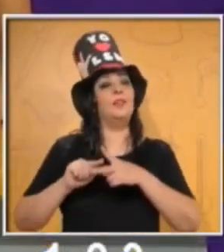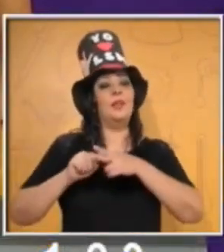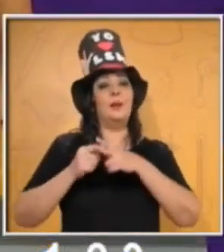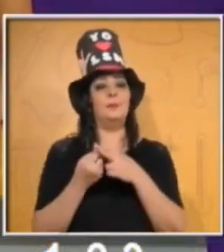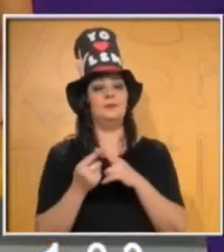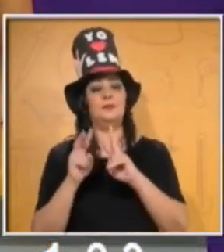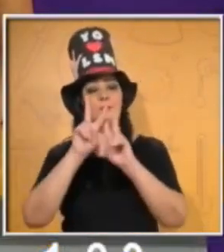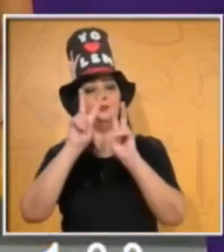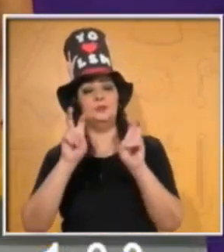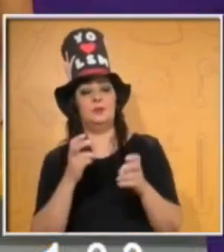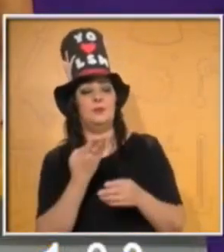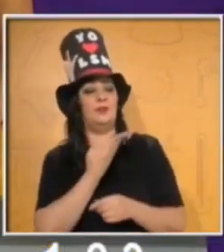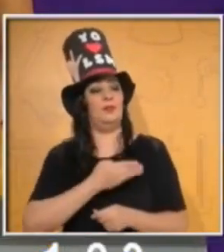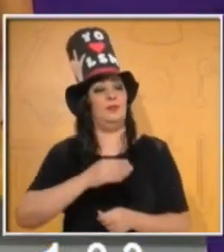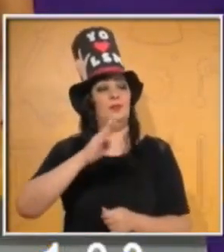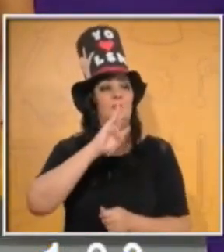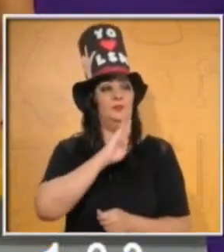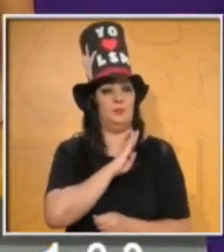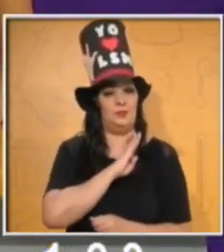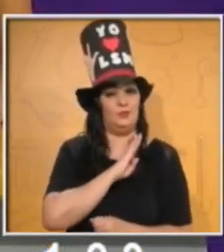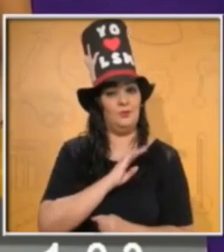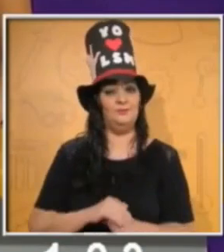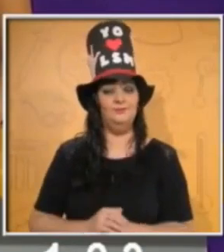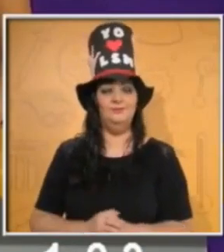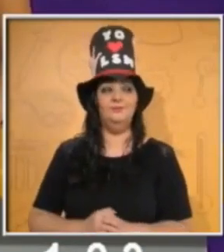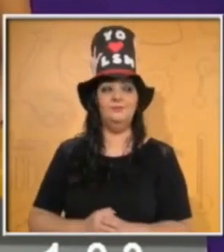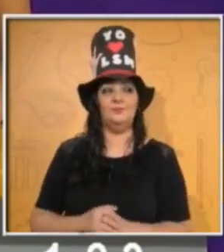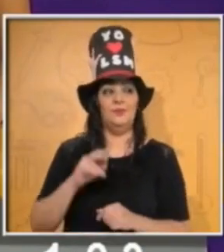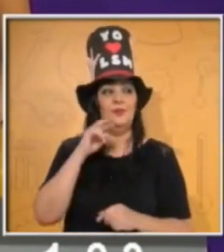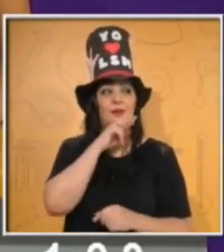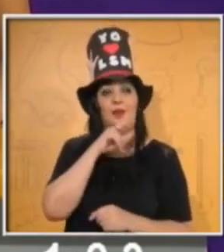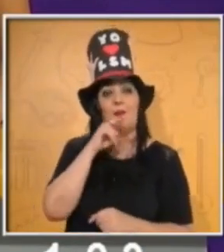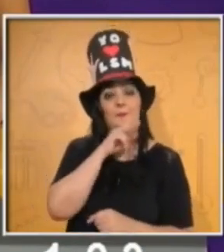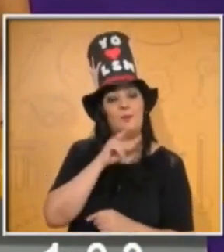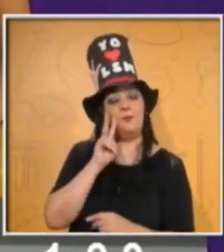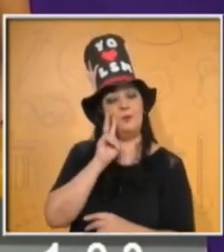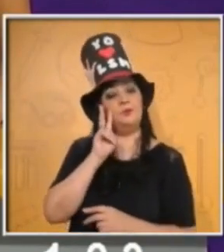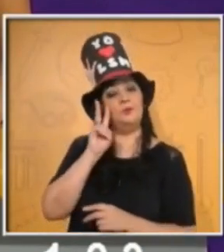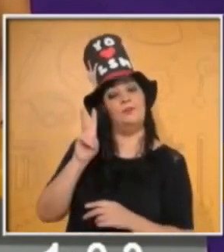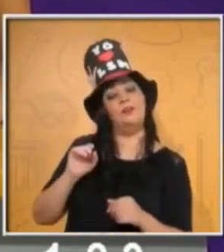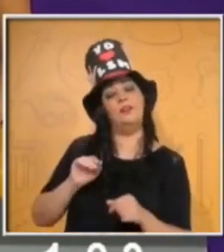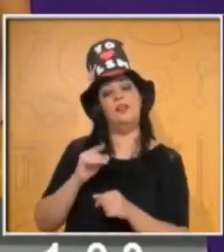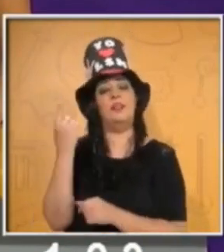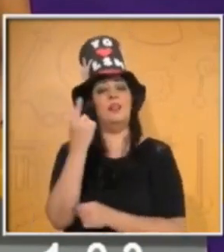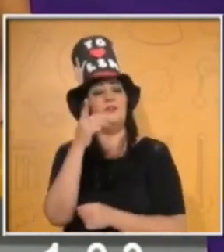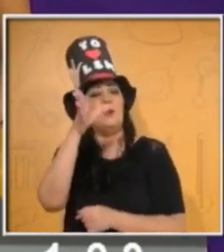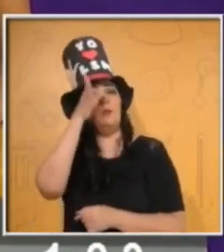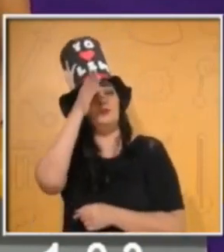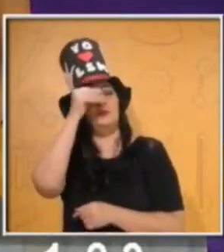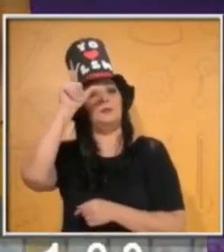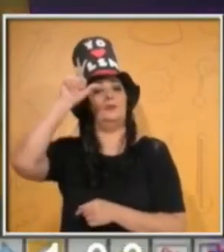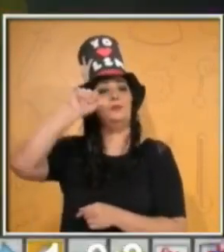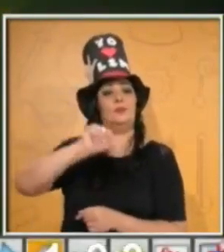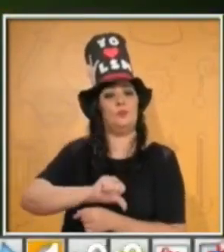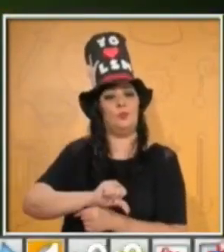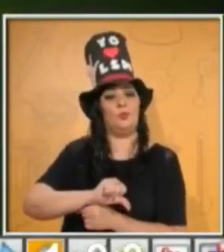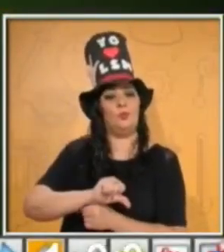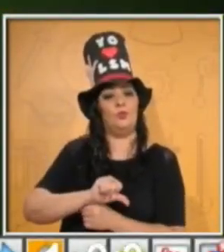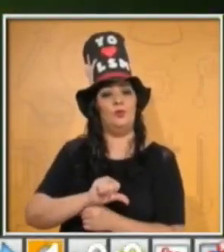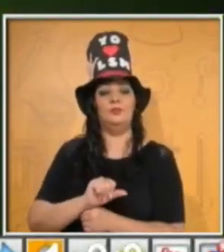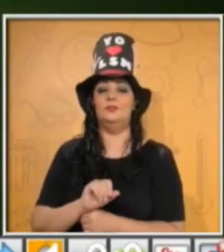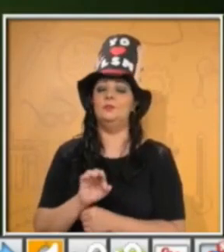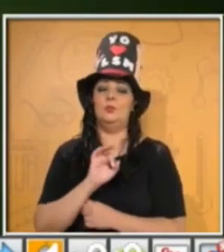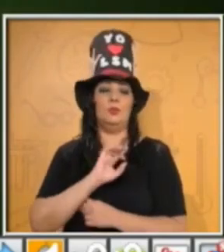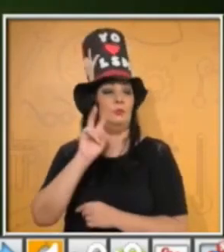la materia de español. Vamos a repasar rápidamente el aprendizaje esperado. Si me ayudan en pantalla para que los papás